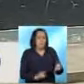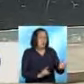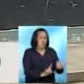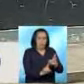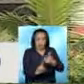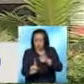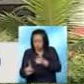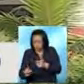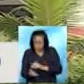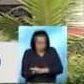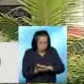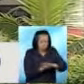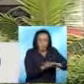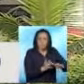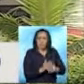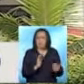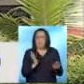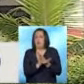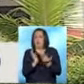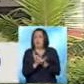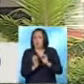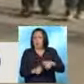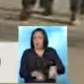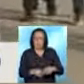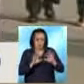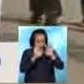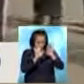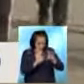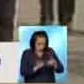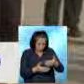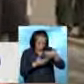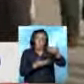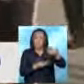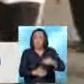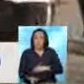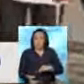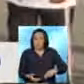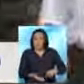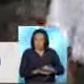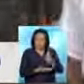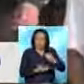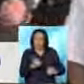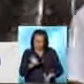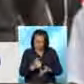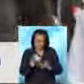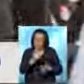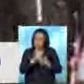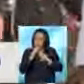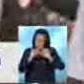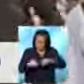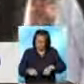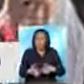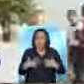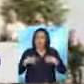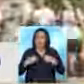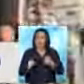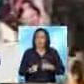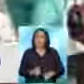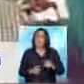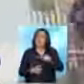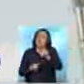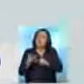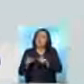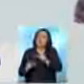las instituciones educativas. En un comunicado, el Minedu indica que se busca garantizar la seguridad y la salubridad de